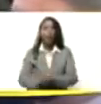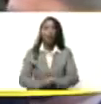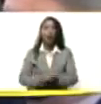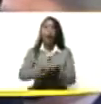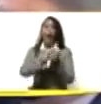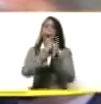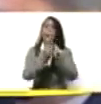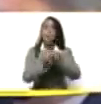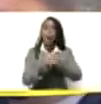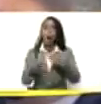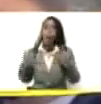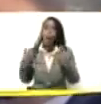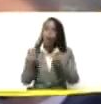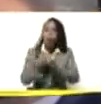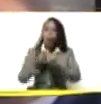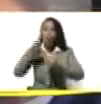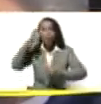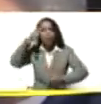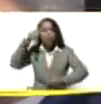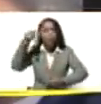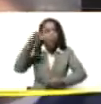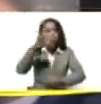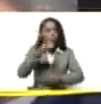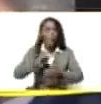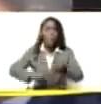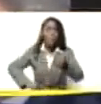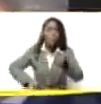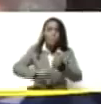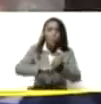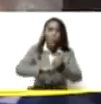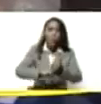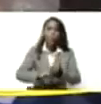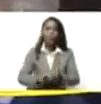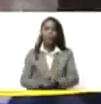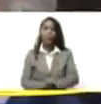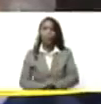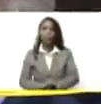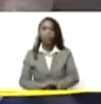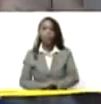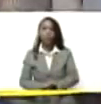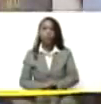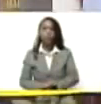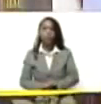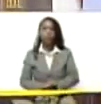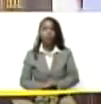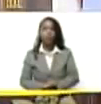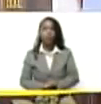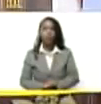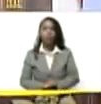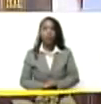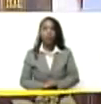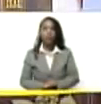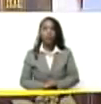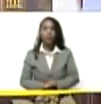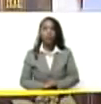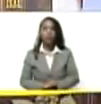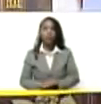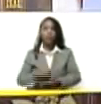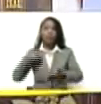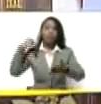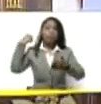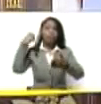para destruir la importación de insumos para agroindustria de insumos para la